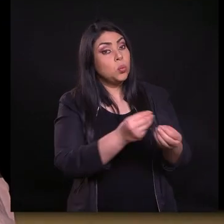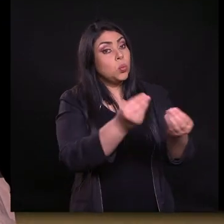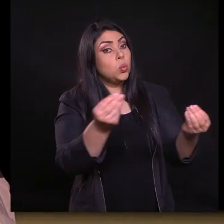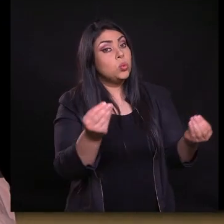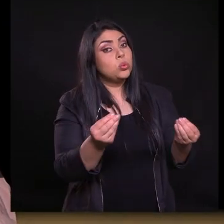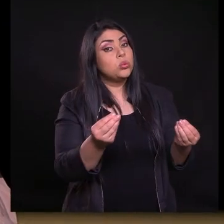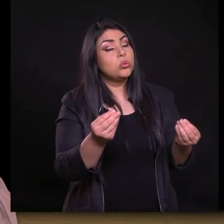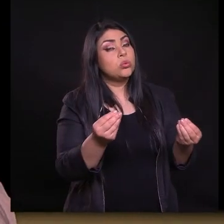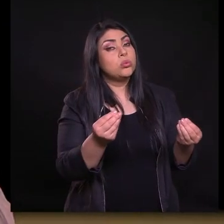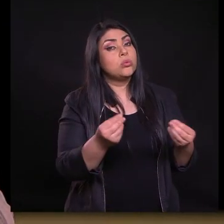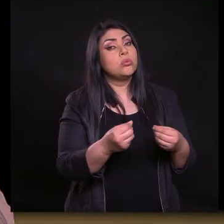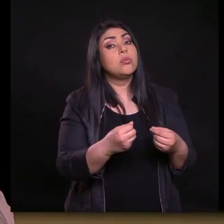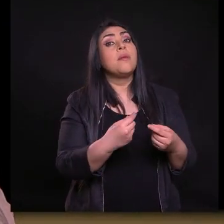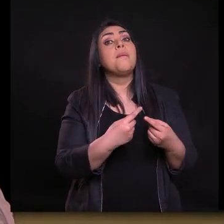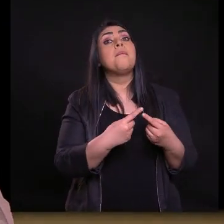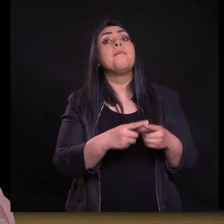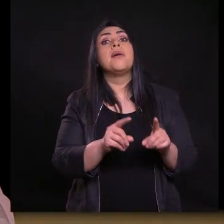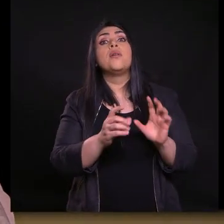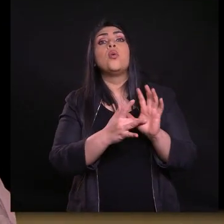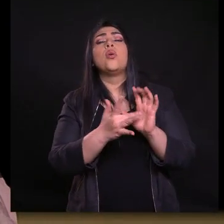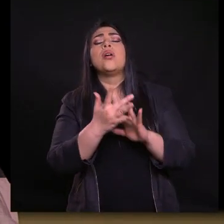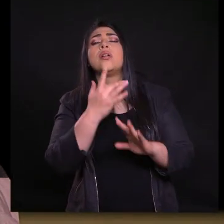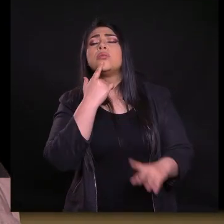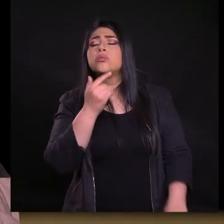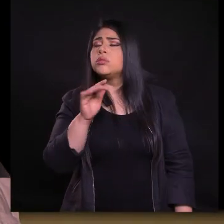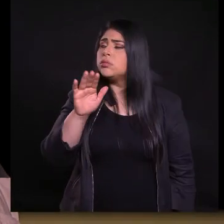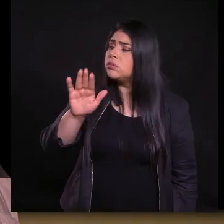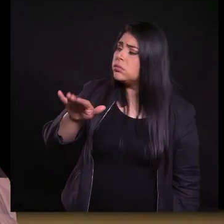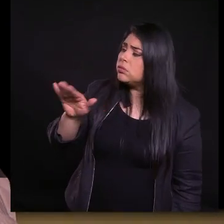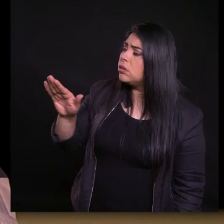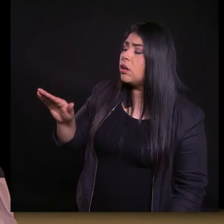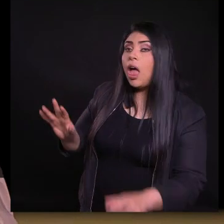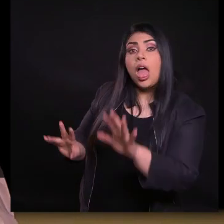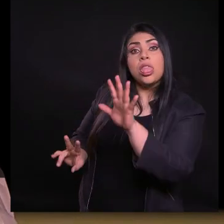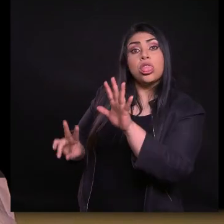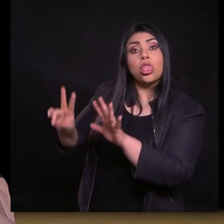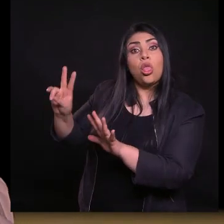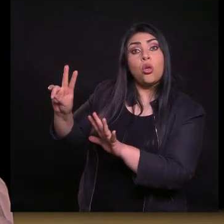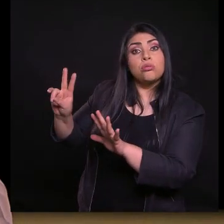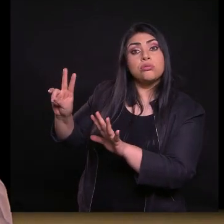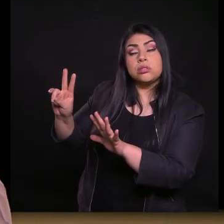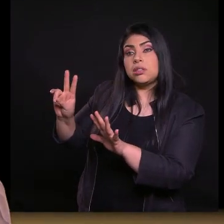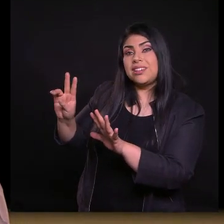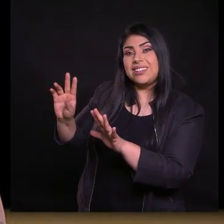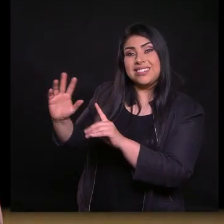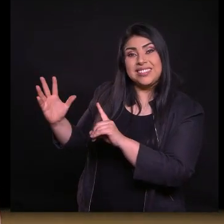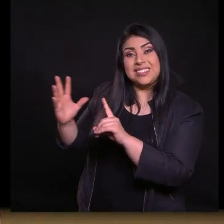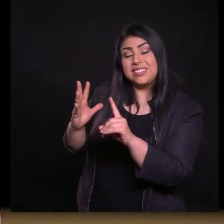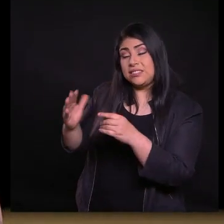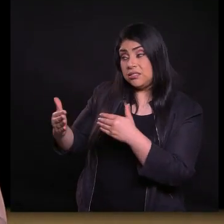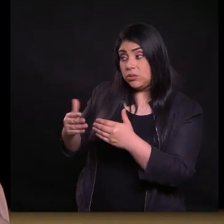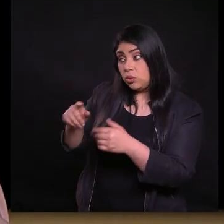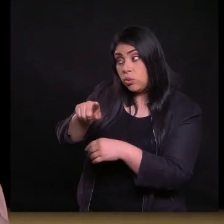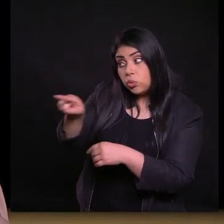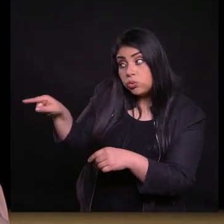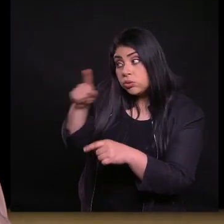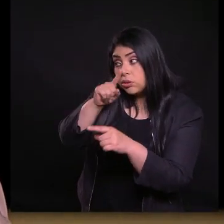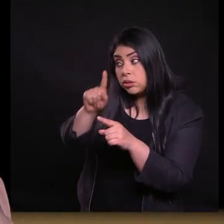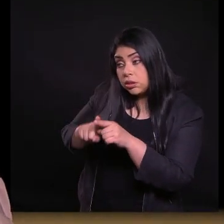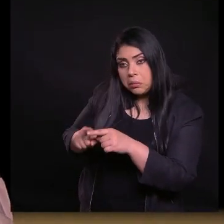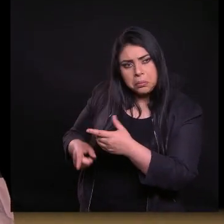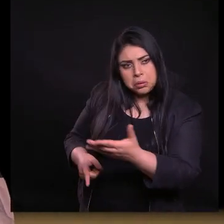verso 67 dijo entonces jesús a sus doce a los más cercanos queréis acaso oídos también